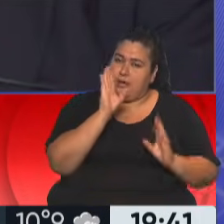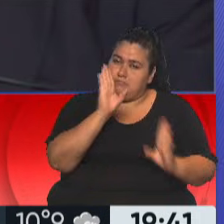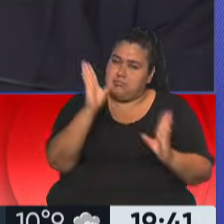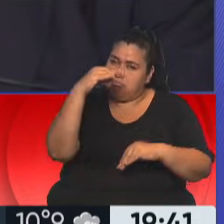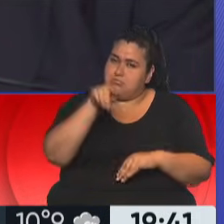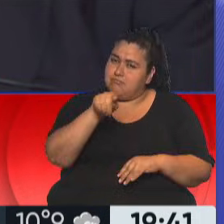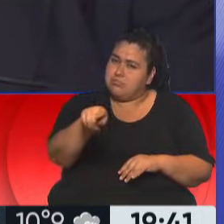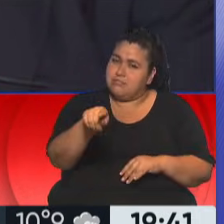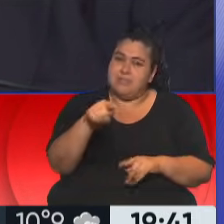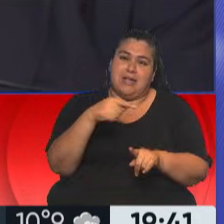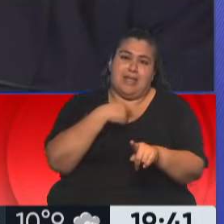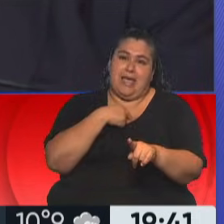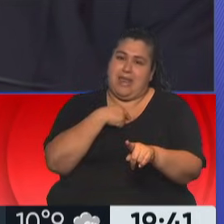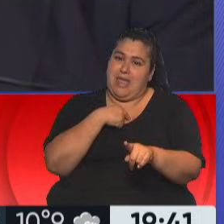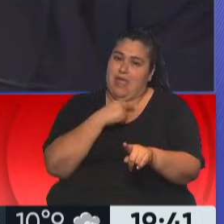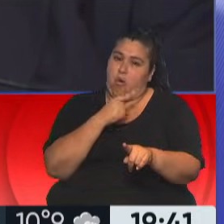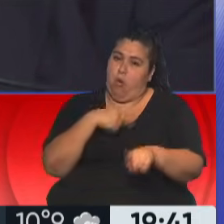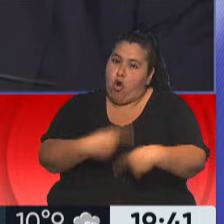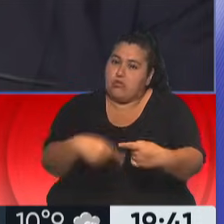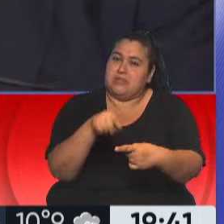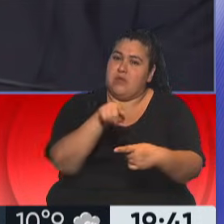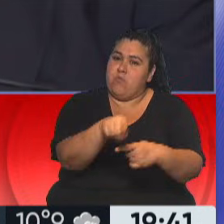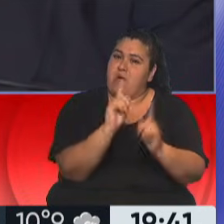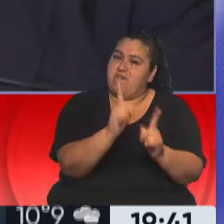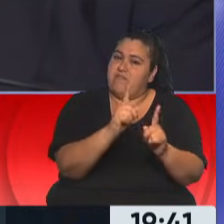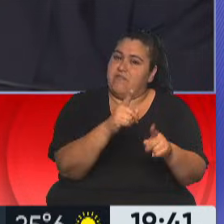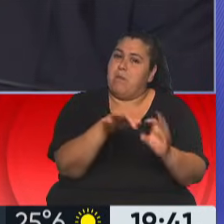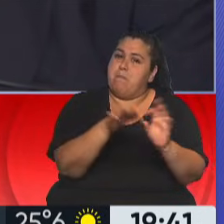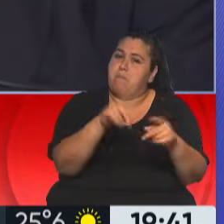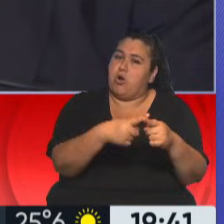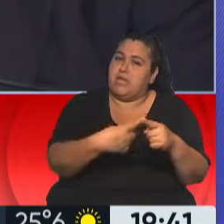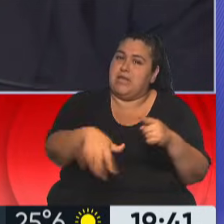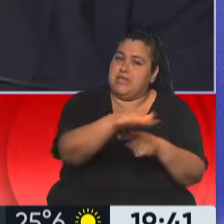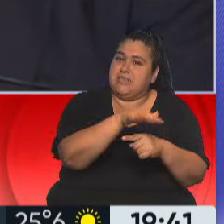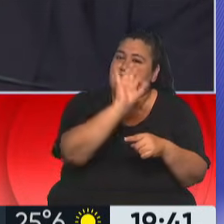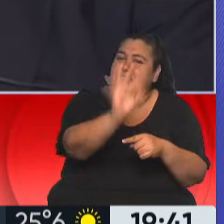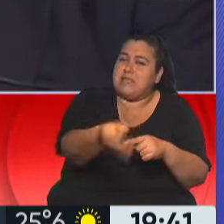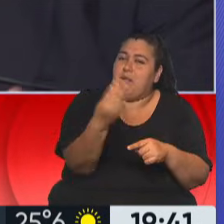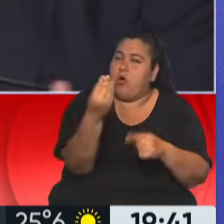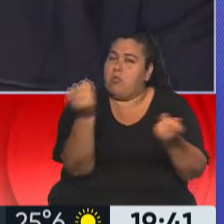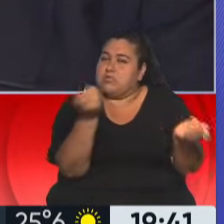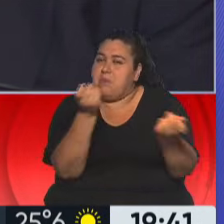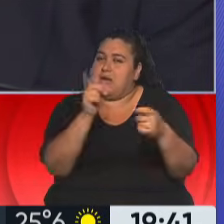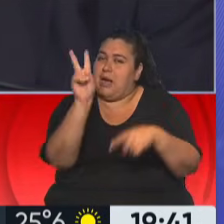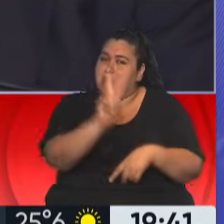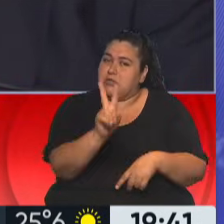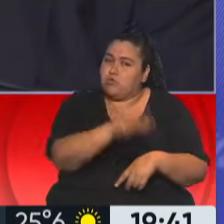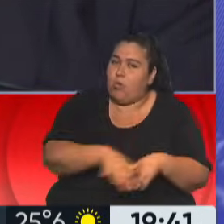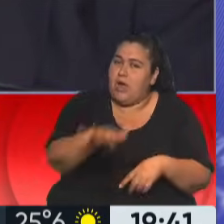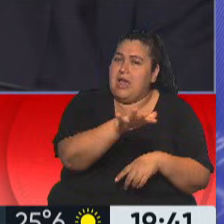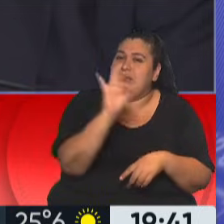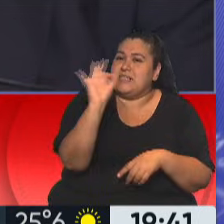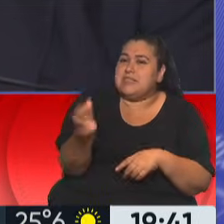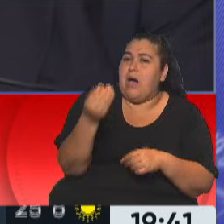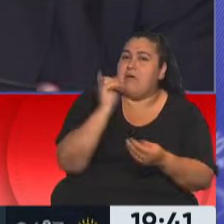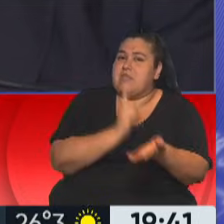cierta continuidad, hasta burocrática, lo digo, es decir, gente que conoce la botonera del Estado venezolano, gente que tiene el control sobre las Fuerzas